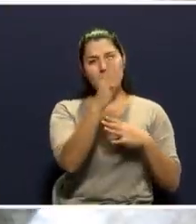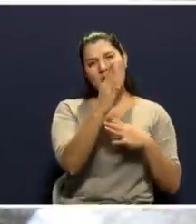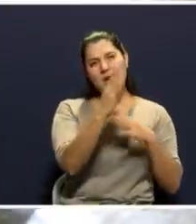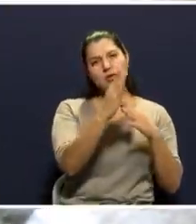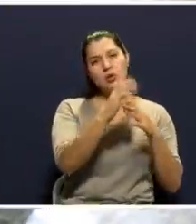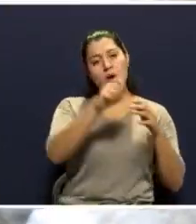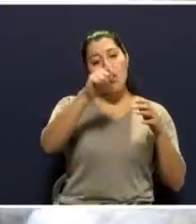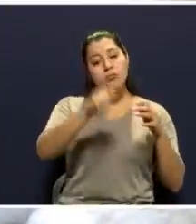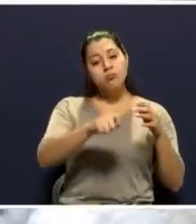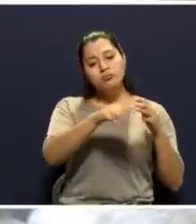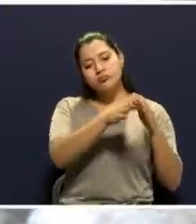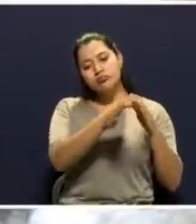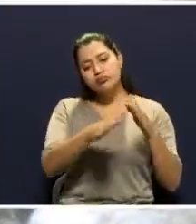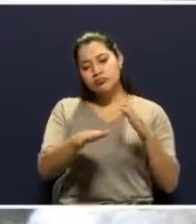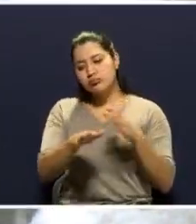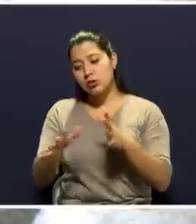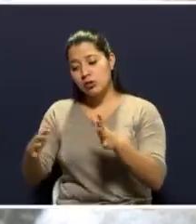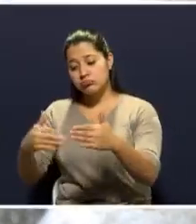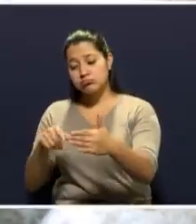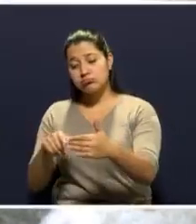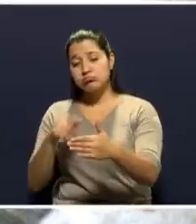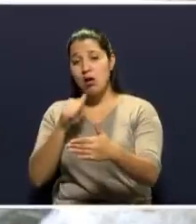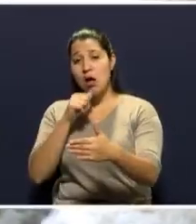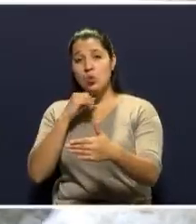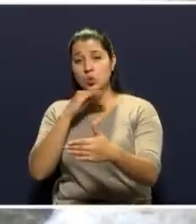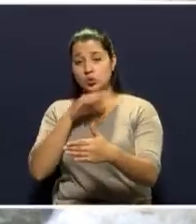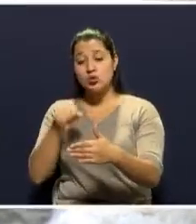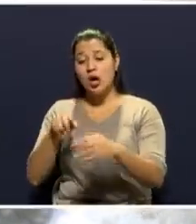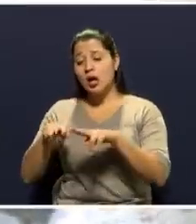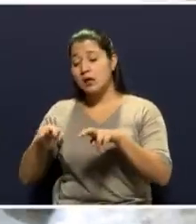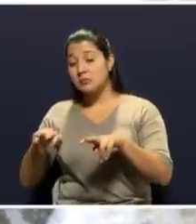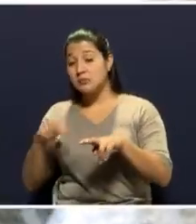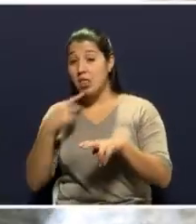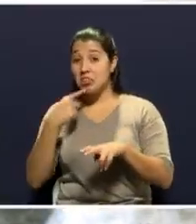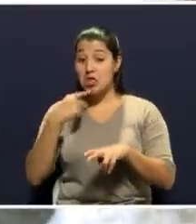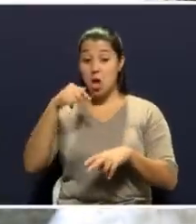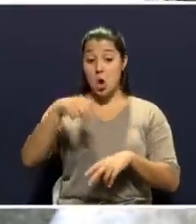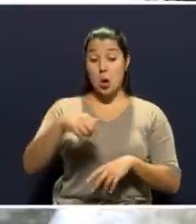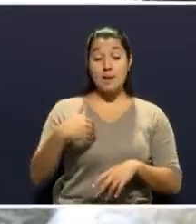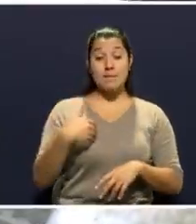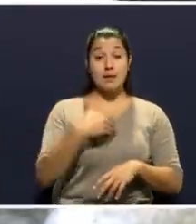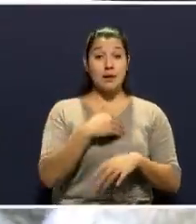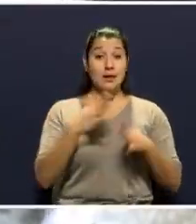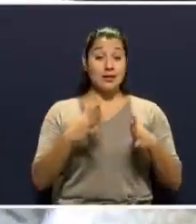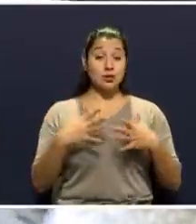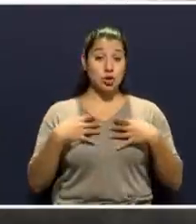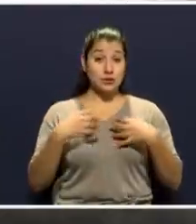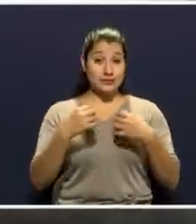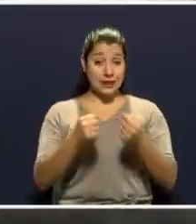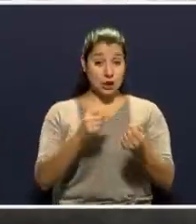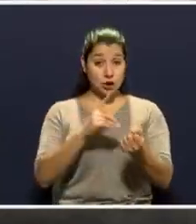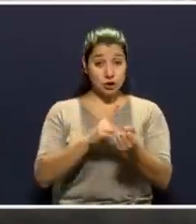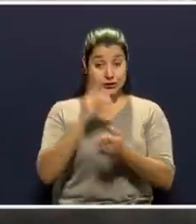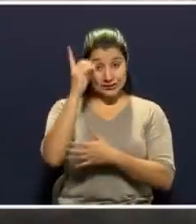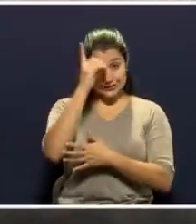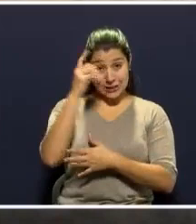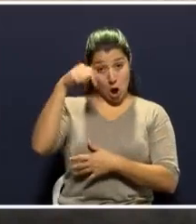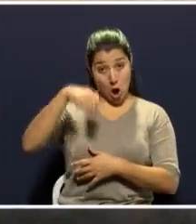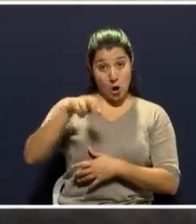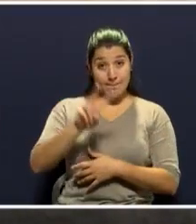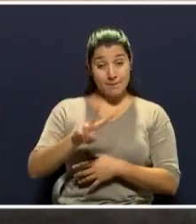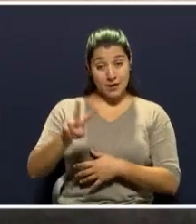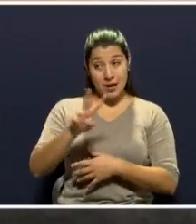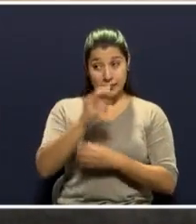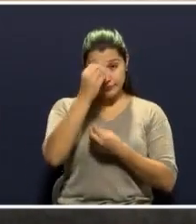de contagio en Costa Rica. Así lo confirmó el ministro de Salud, Daniel Salas, en conferencia de prensa este viernes. Esta sería una forma